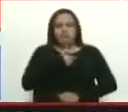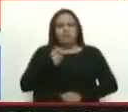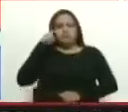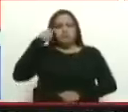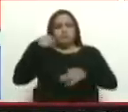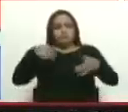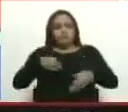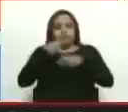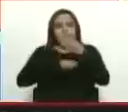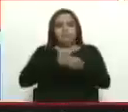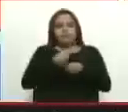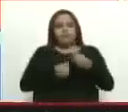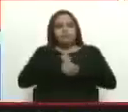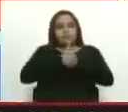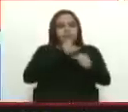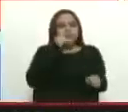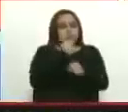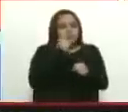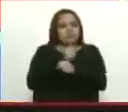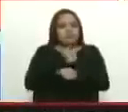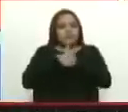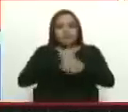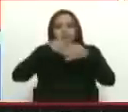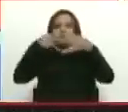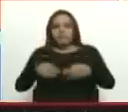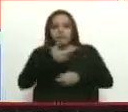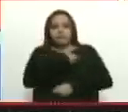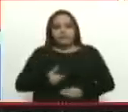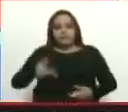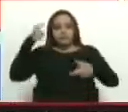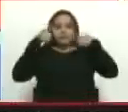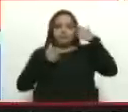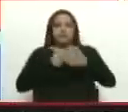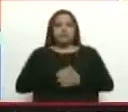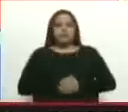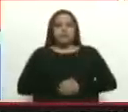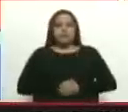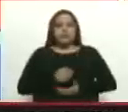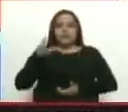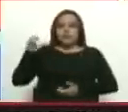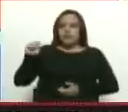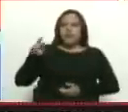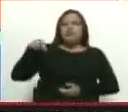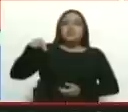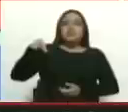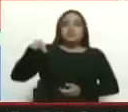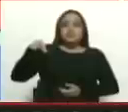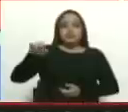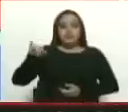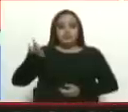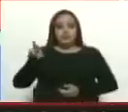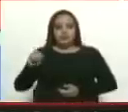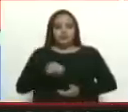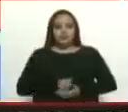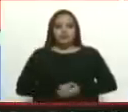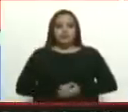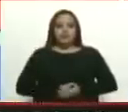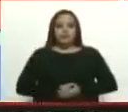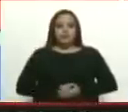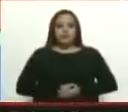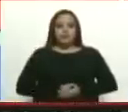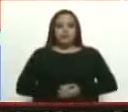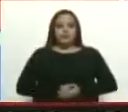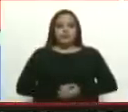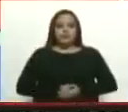un amigo leal del comandante Chávez. García Carneiro, uno puede decir,